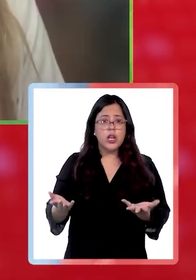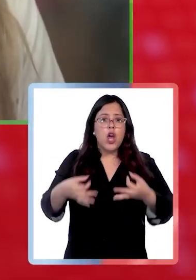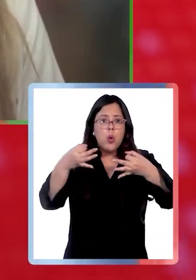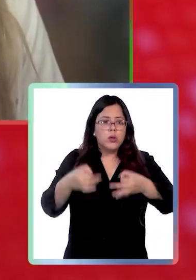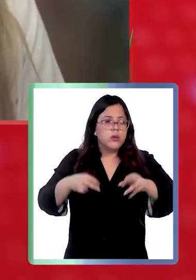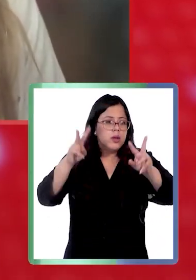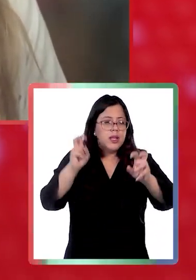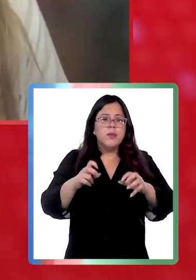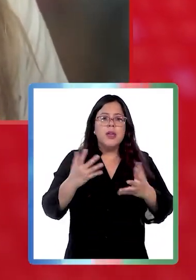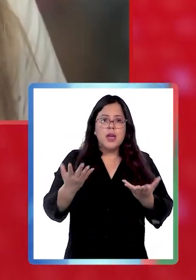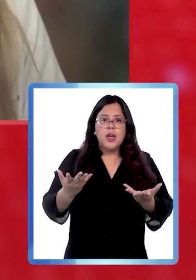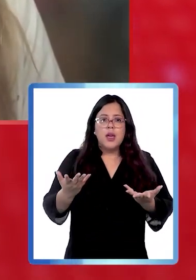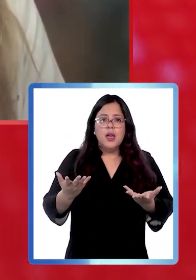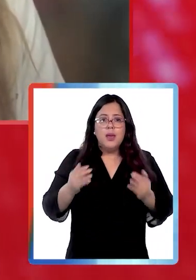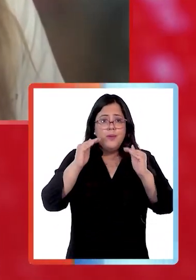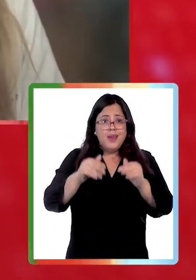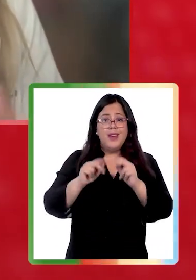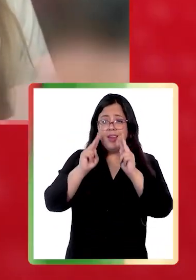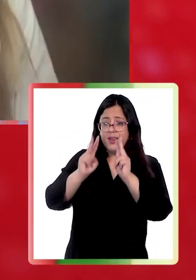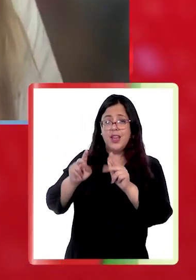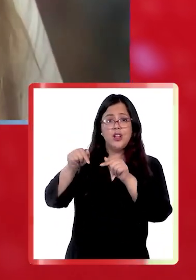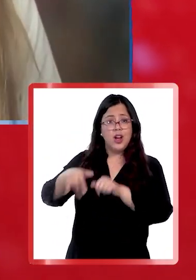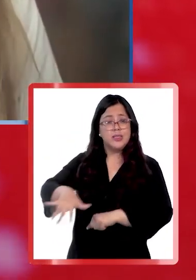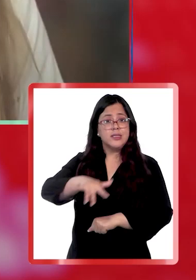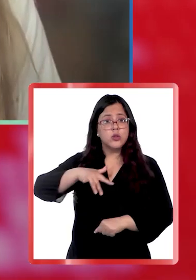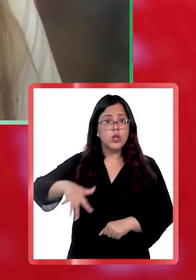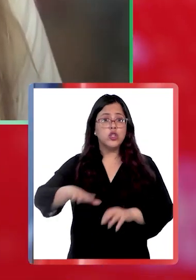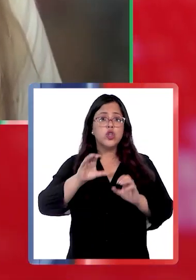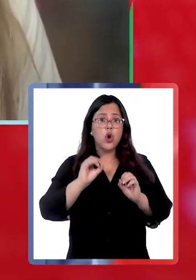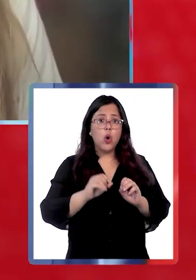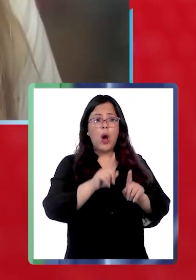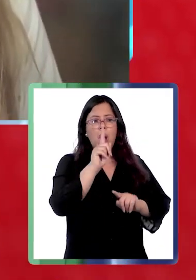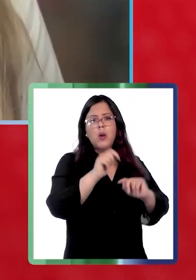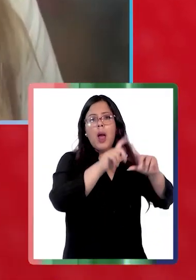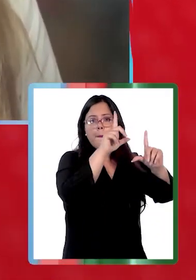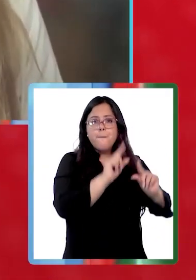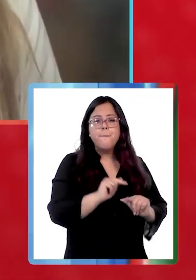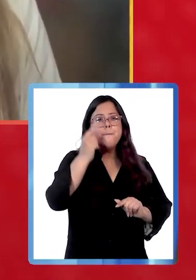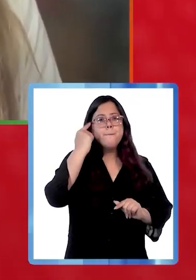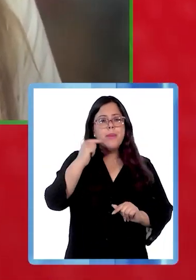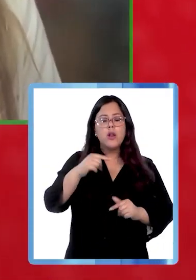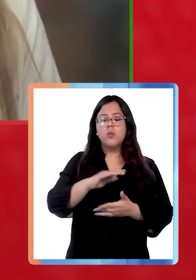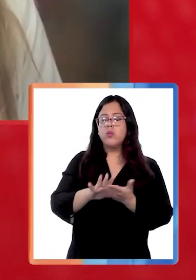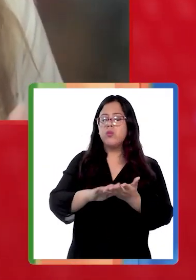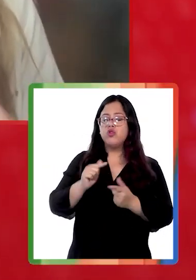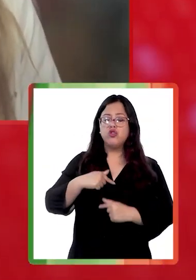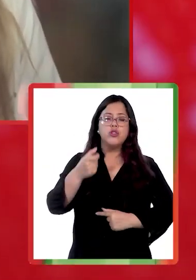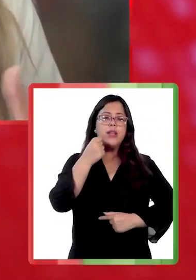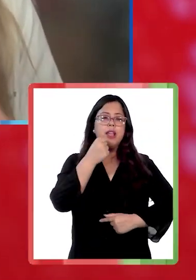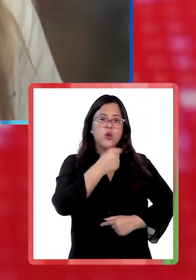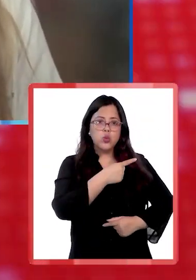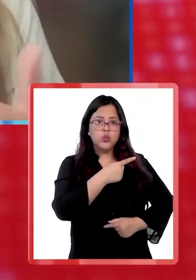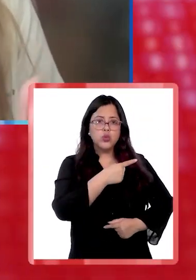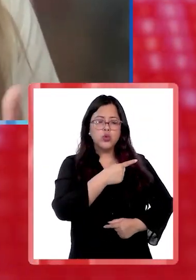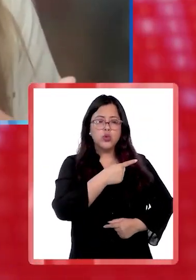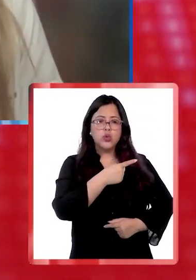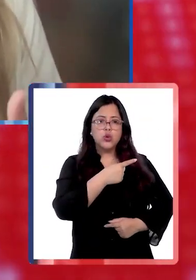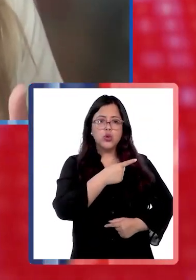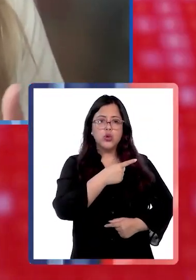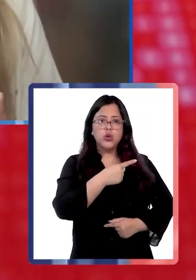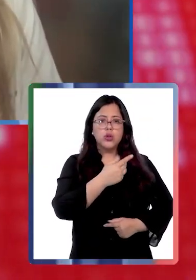porque finalmente ya sea los casos mediáticos como los que estamos viendo, o no tan mediático, pero finalmente cuando yo